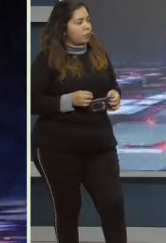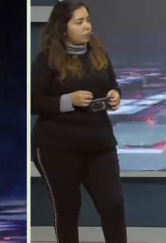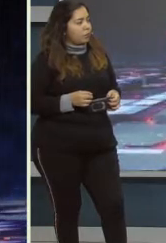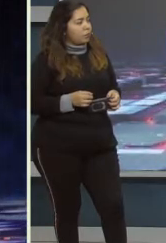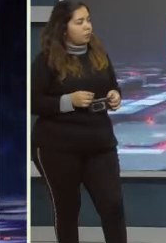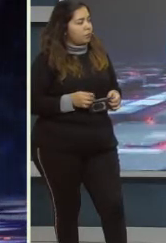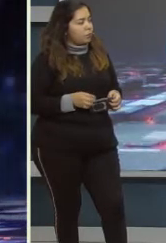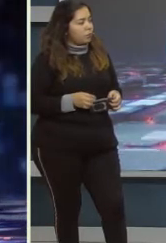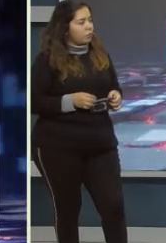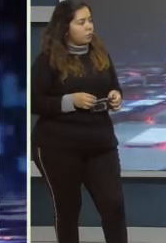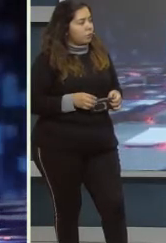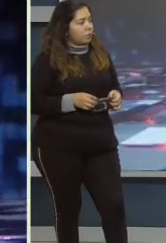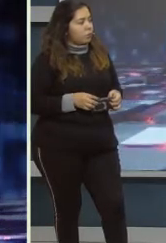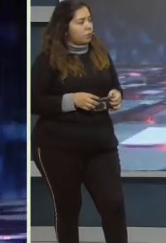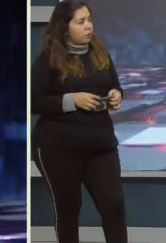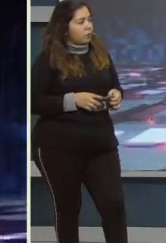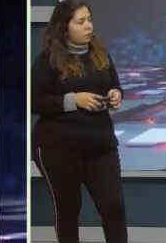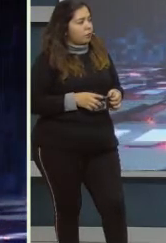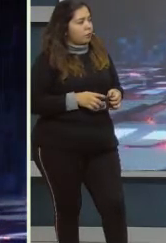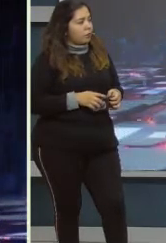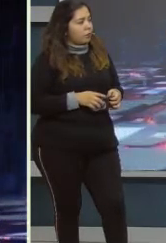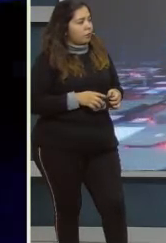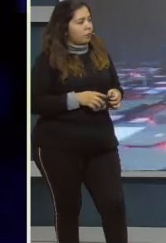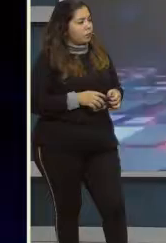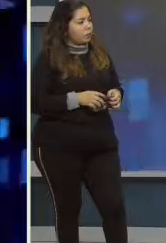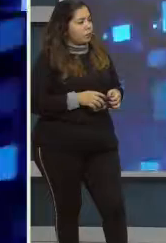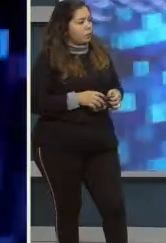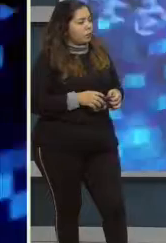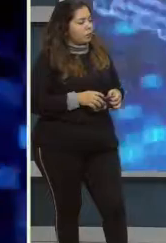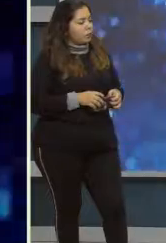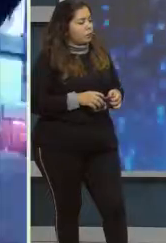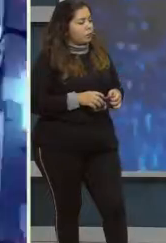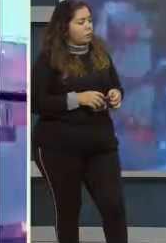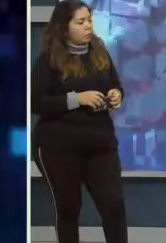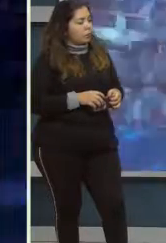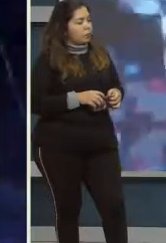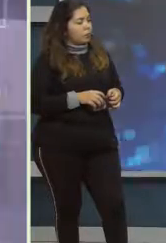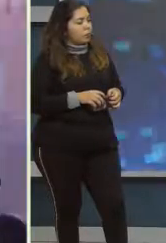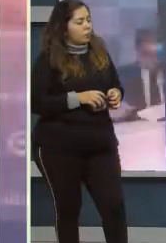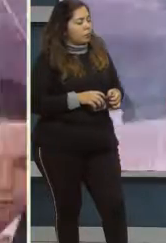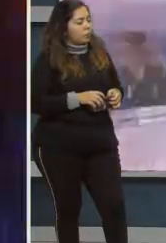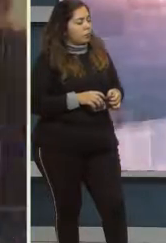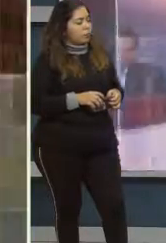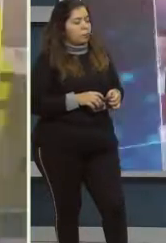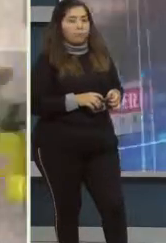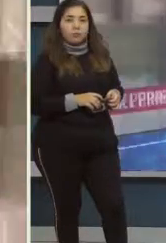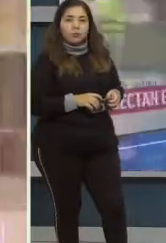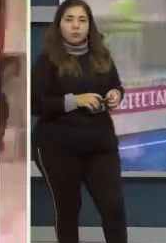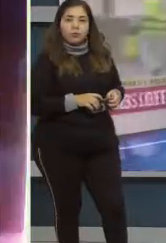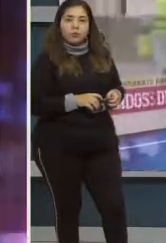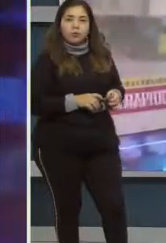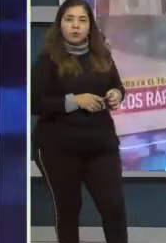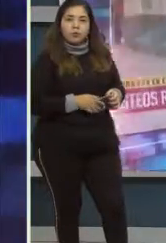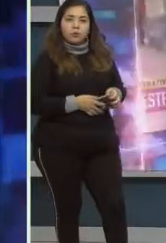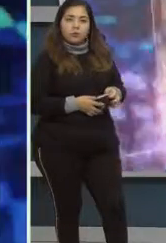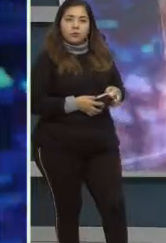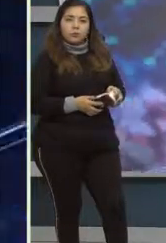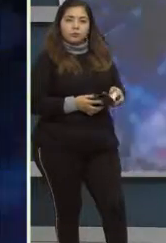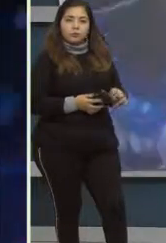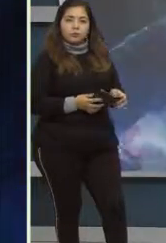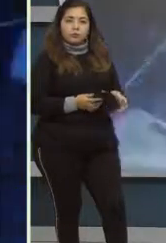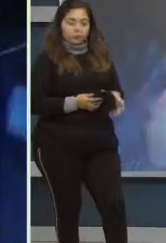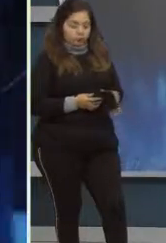presenciales. ¿Esto va a ser...? No, el 10... Cada unidad está analizando los formatos, ya se está